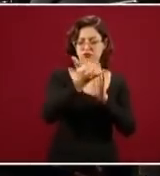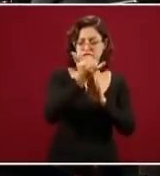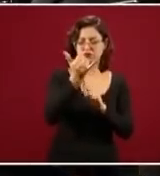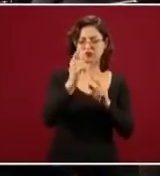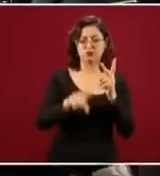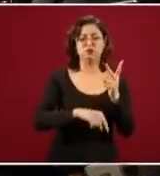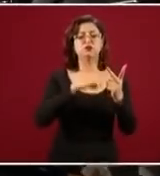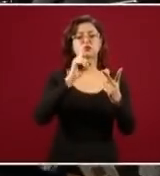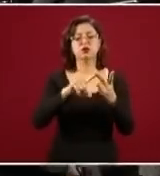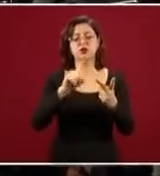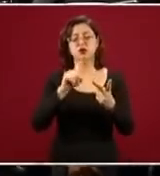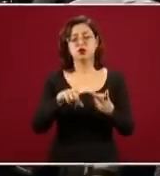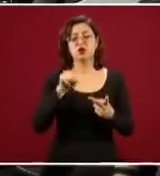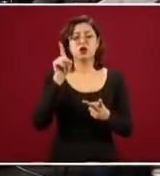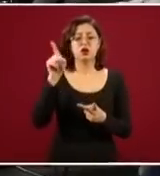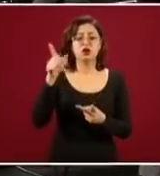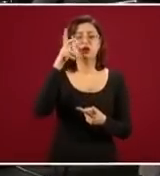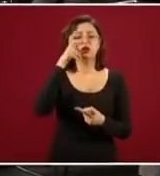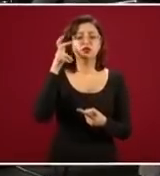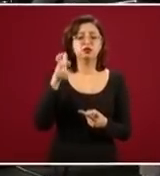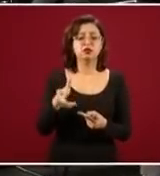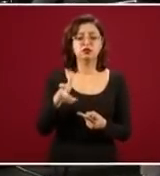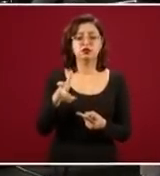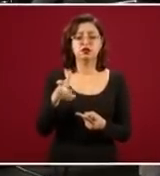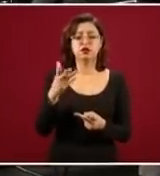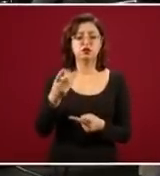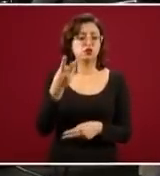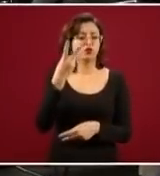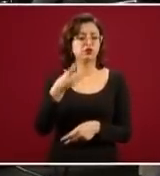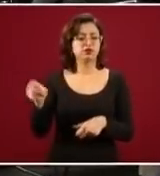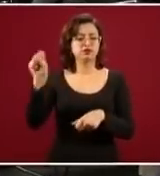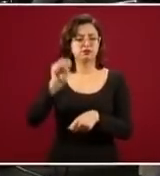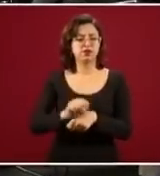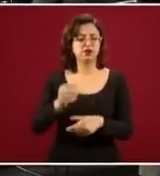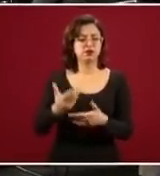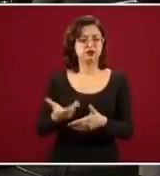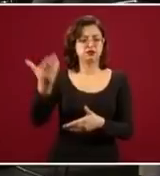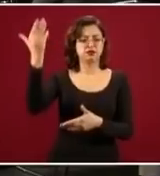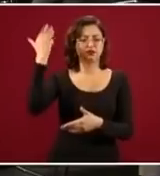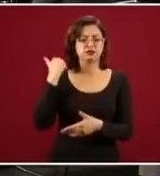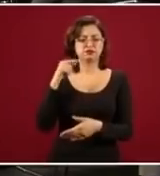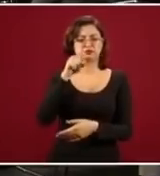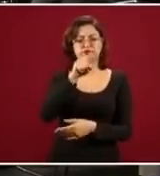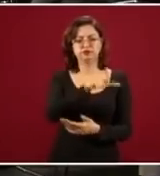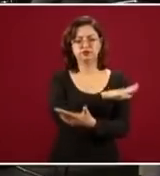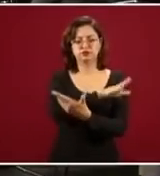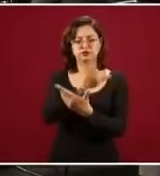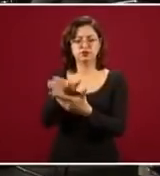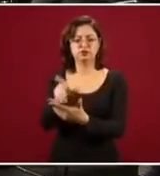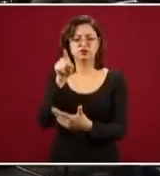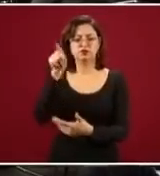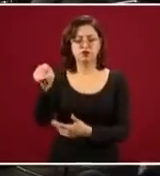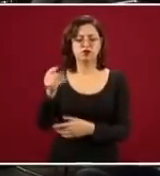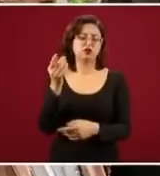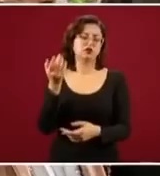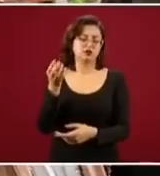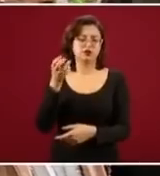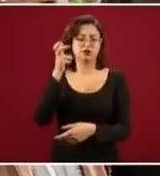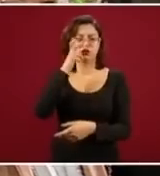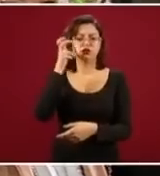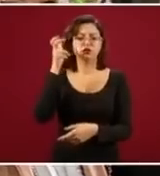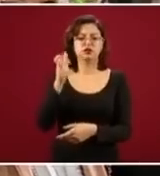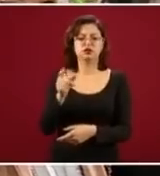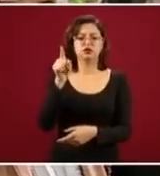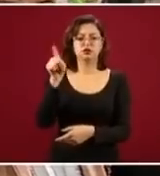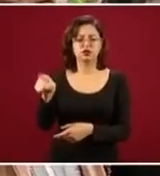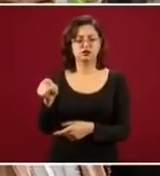en Hidalgo, presidente, usted hace unas tres semanas asistió al estado e hizo una